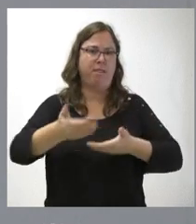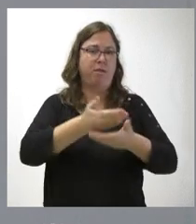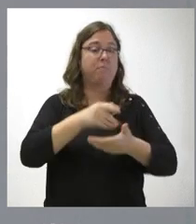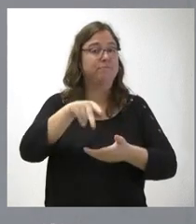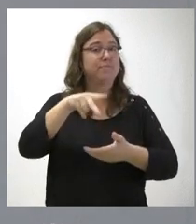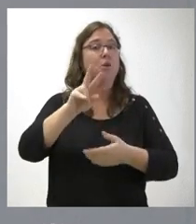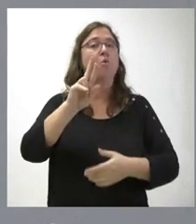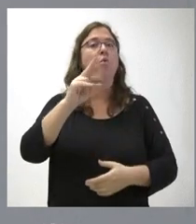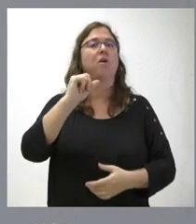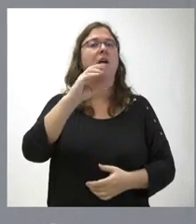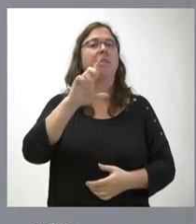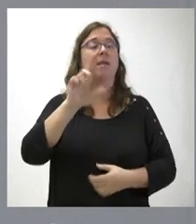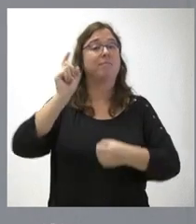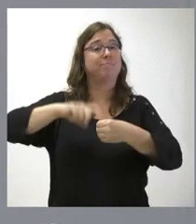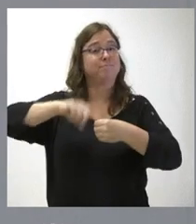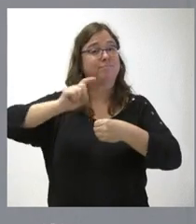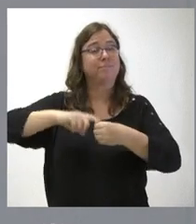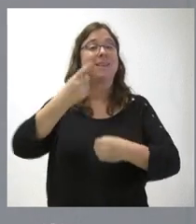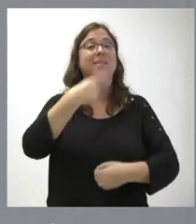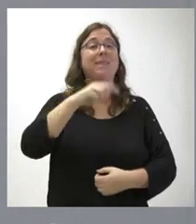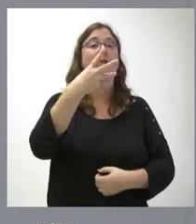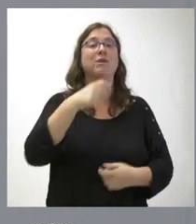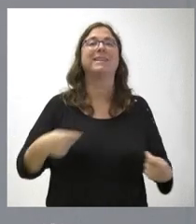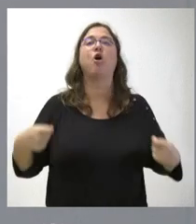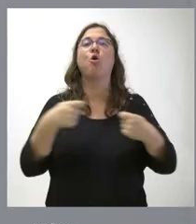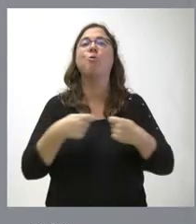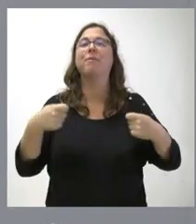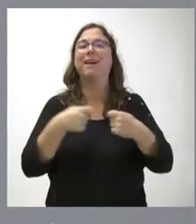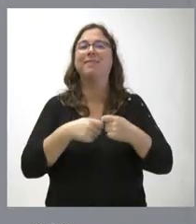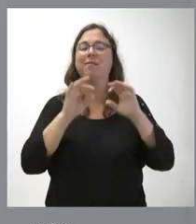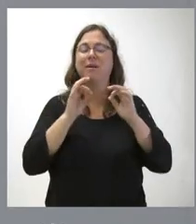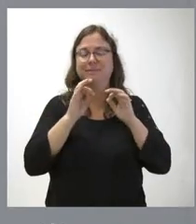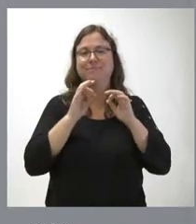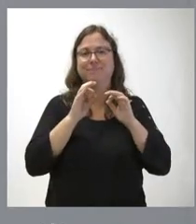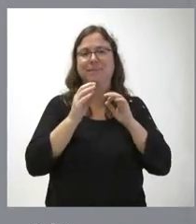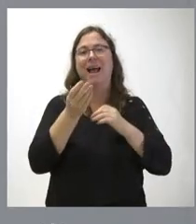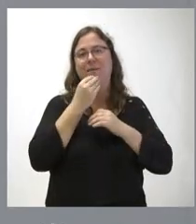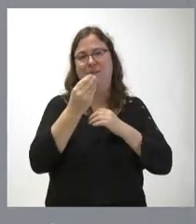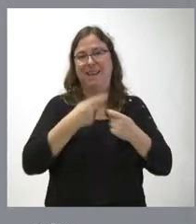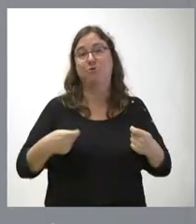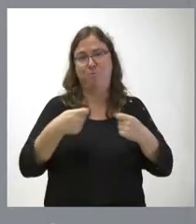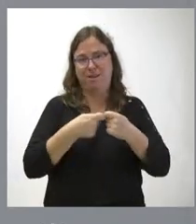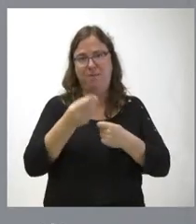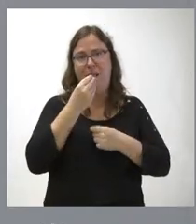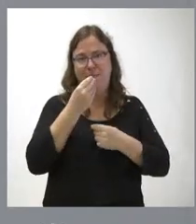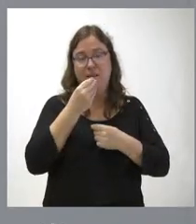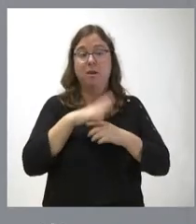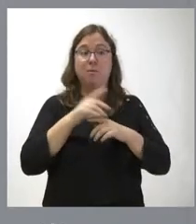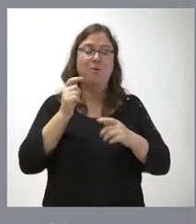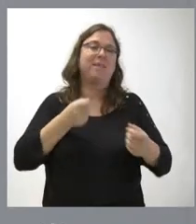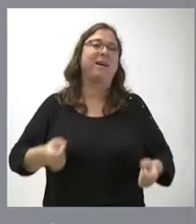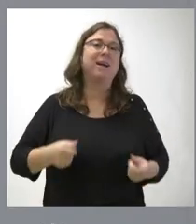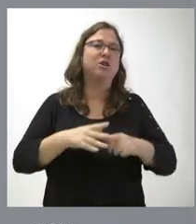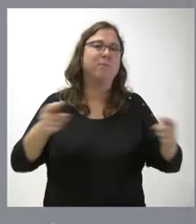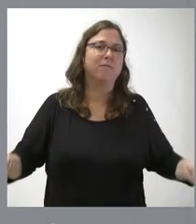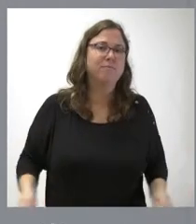urcil que Integra 130 cooperativas agroalimentarias y lo va a poder destinar a gastos de promoción información